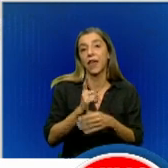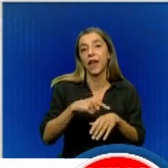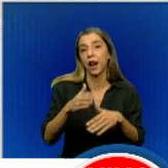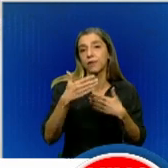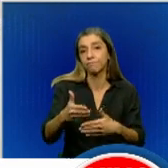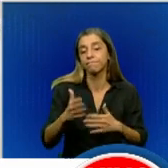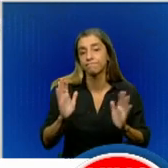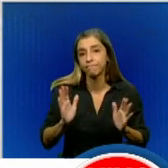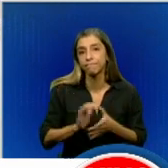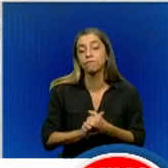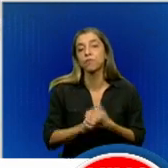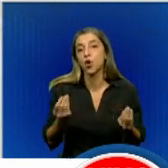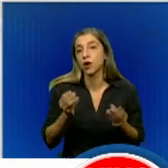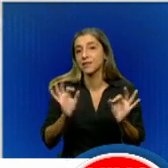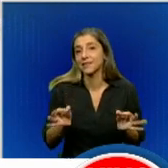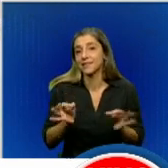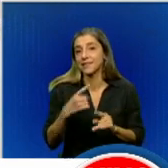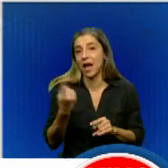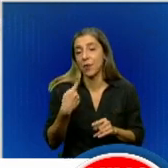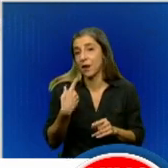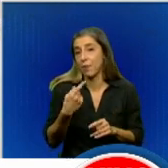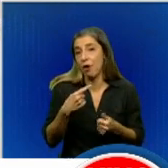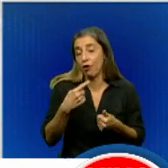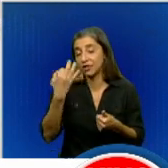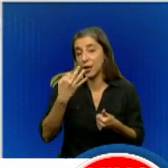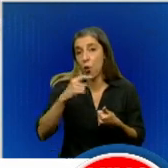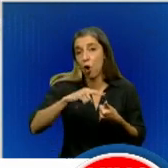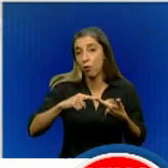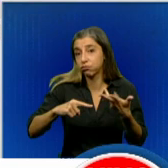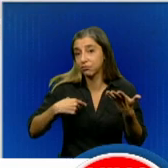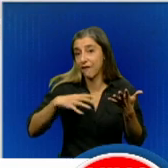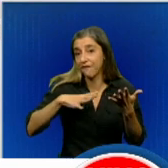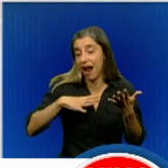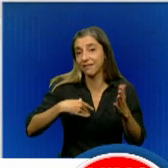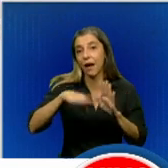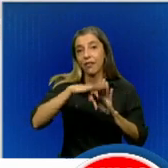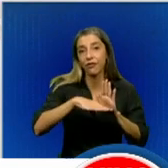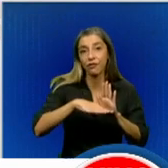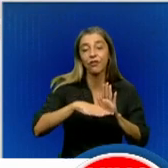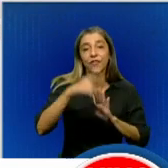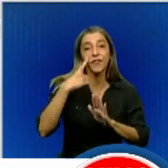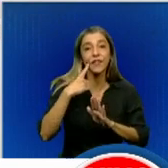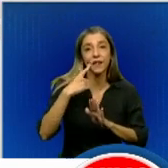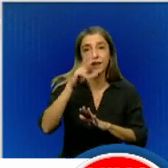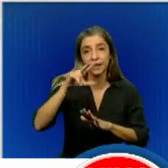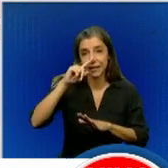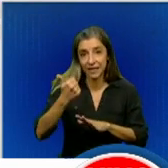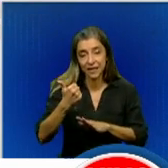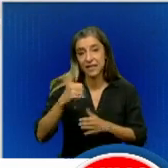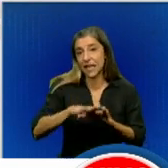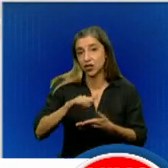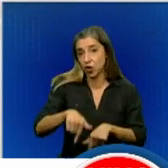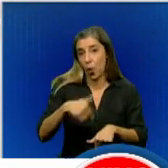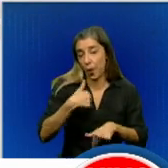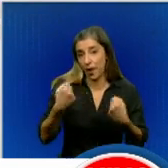teniendo en cuenta que van a quedar pendientes el orden del día 376 el consenso fiscal un